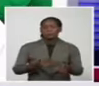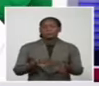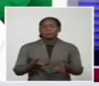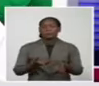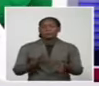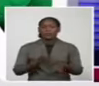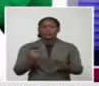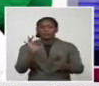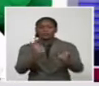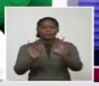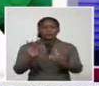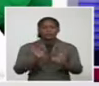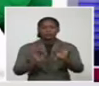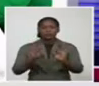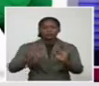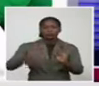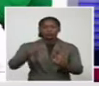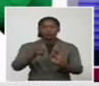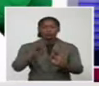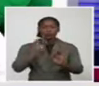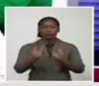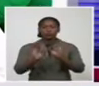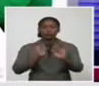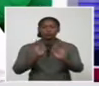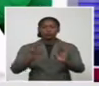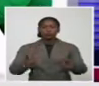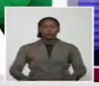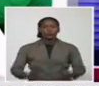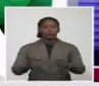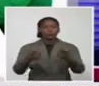que todas las actividades se cumplan